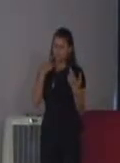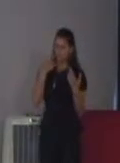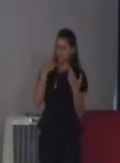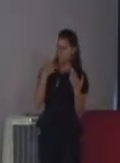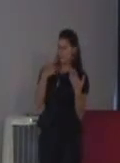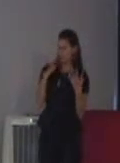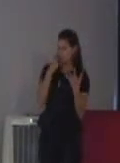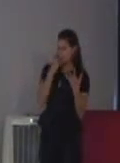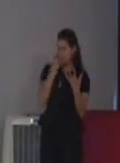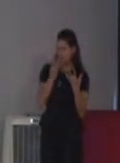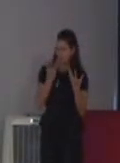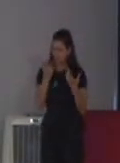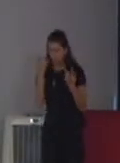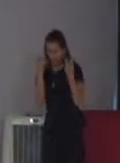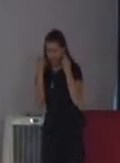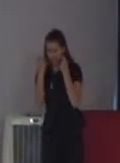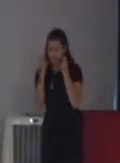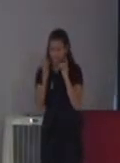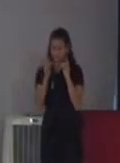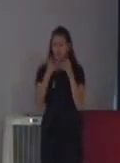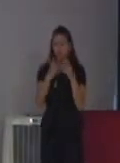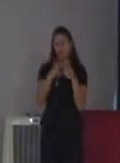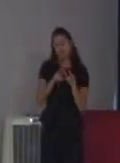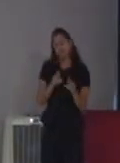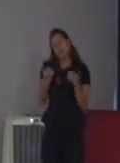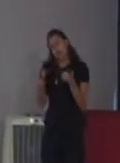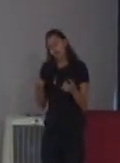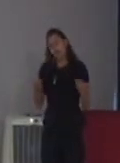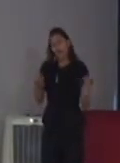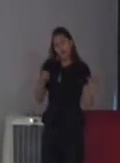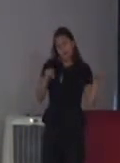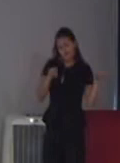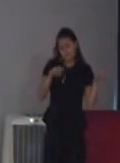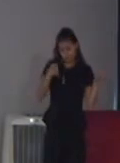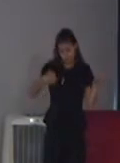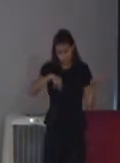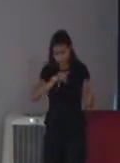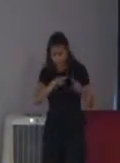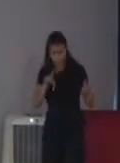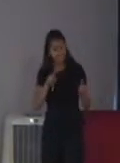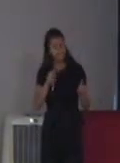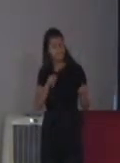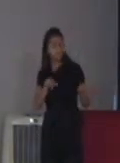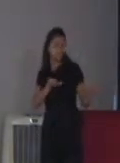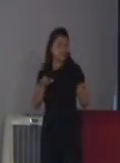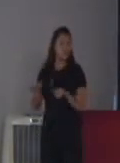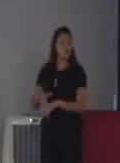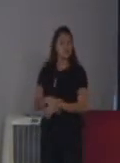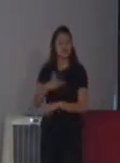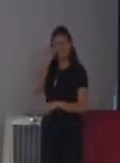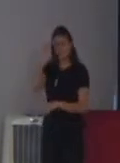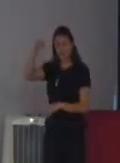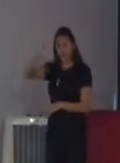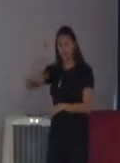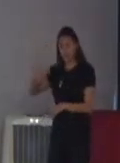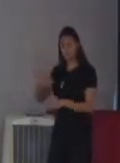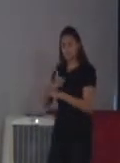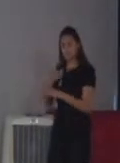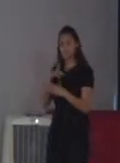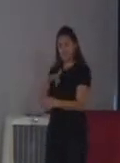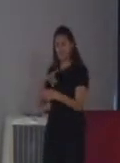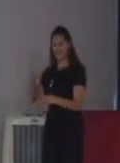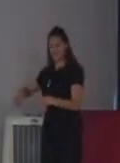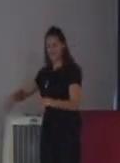ello. Nuestro conflicto armado, de hecho, ha hecho que la población con discapacidad sea objeto de conflicto. O sea,